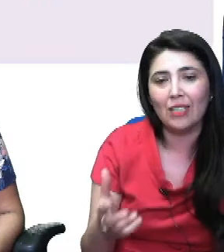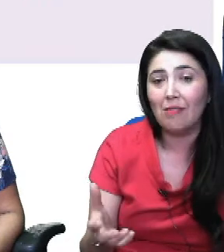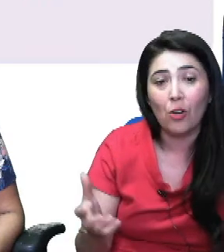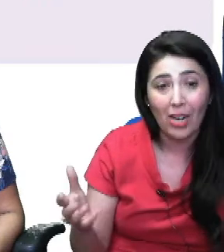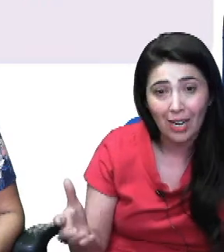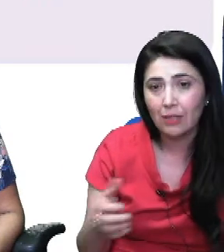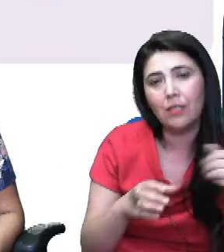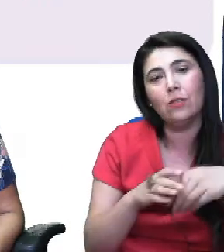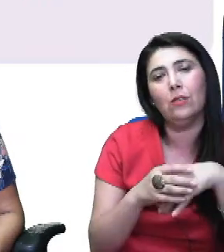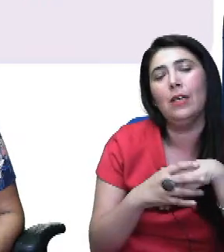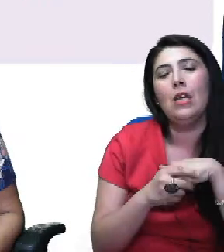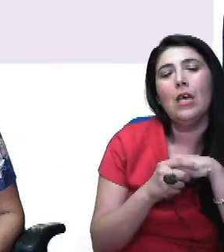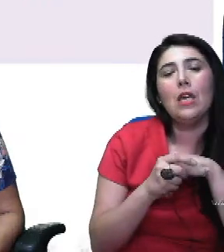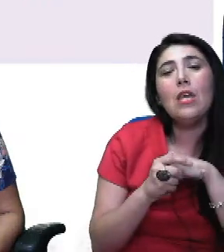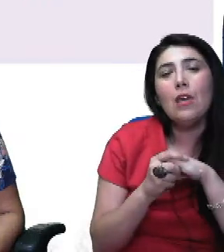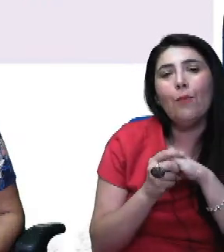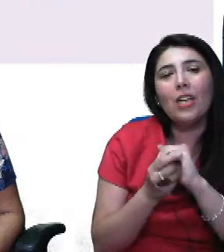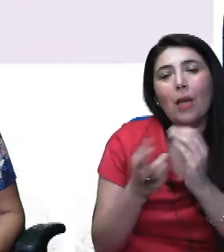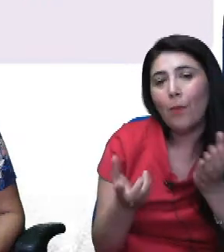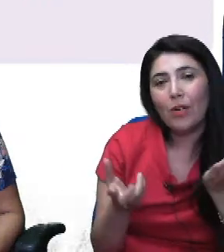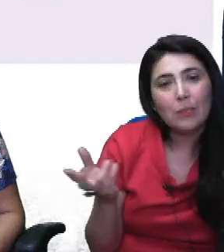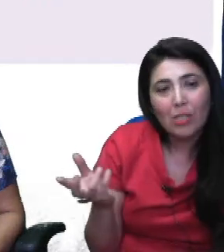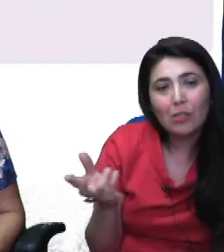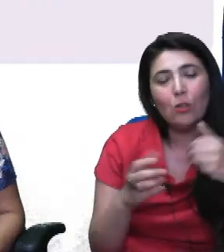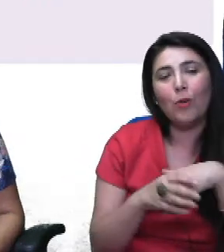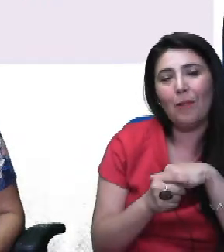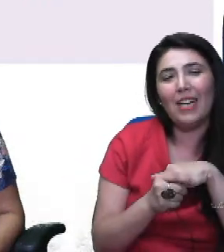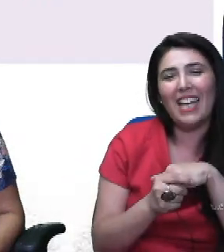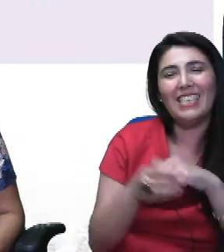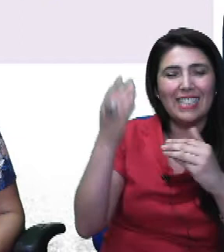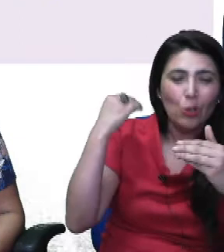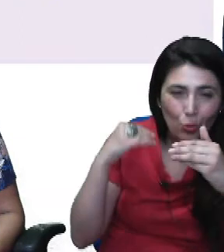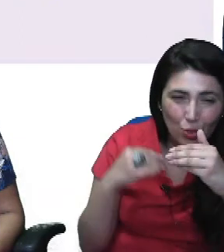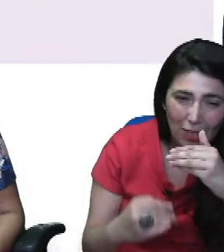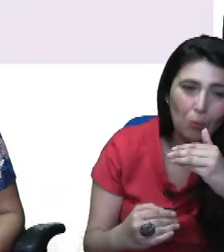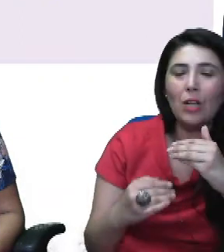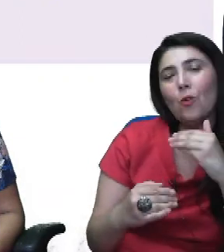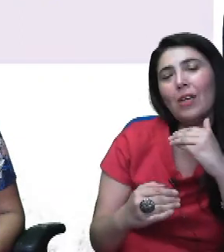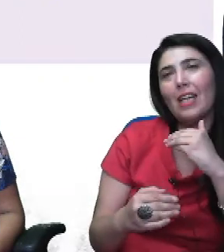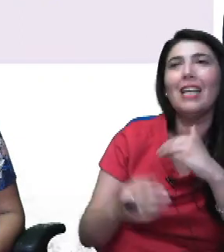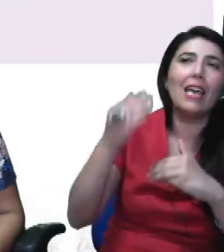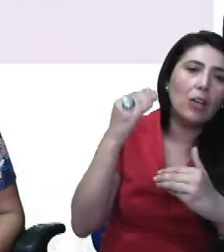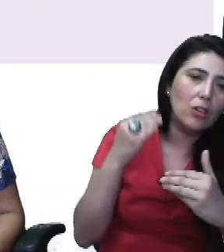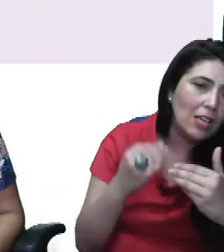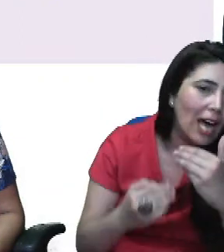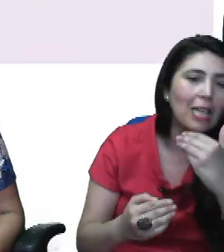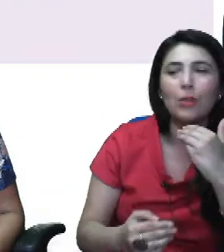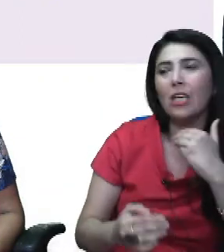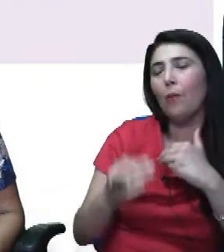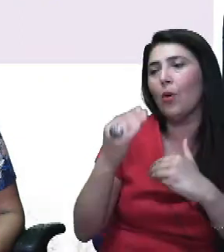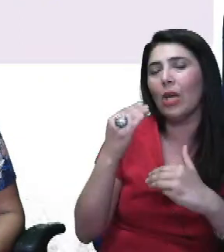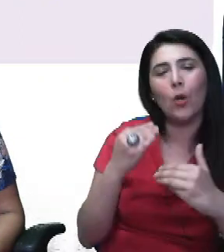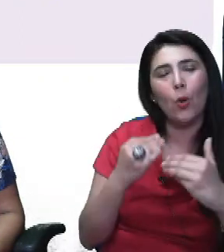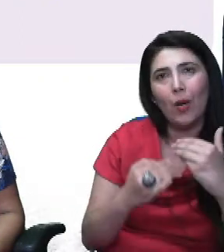a la sociedad civil local, ¿cierto? Y, por ejemplo, una expresión de un problema que es inducido por la ayuda humanitaria, que es descoordinada,